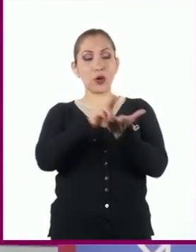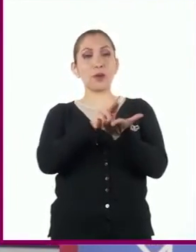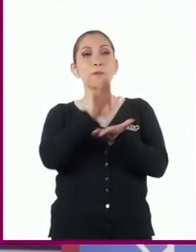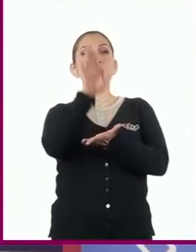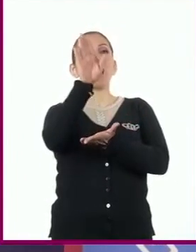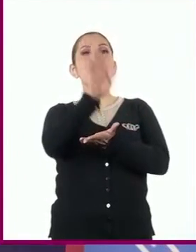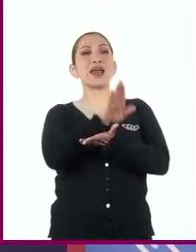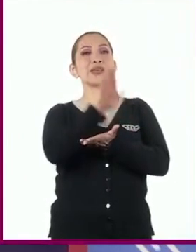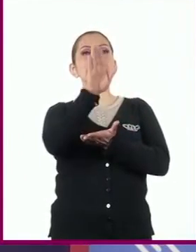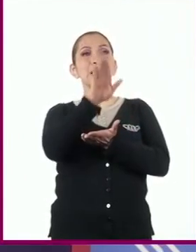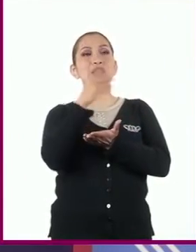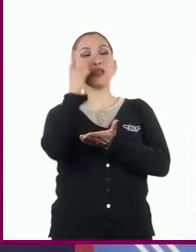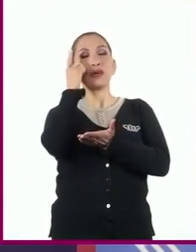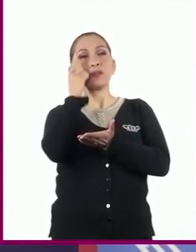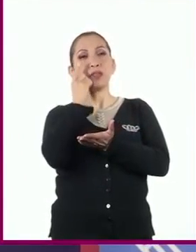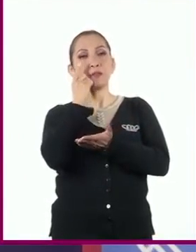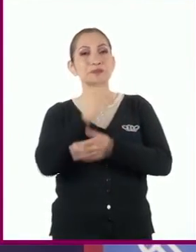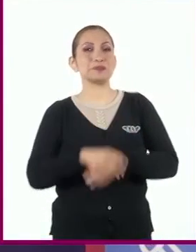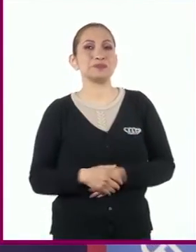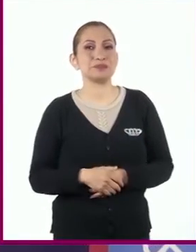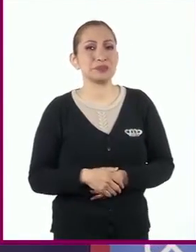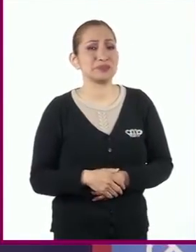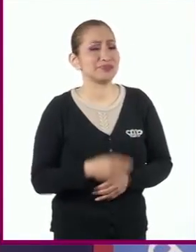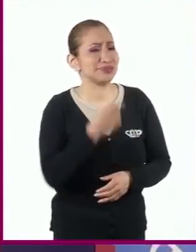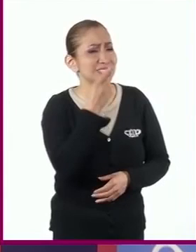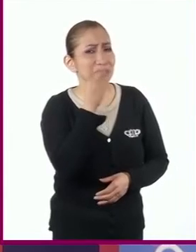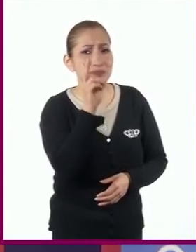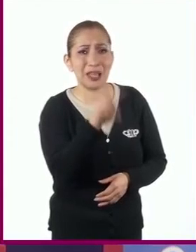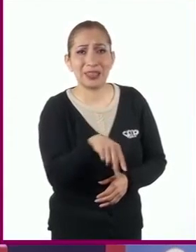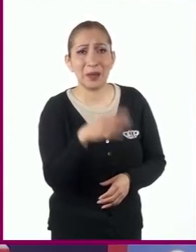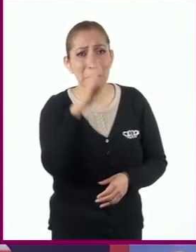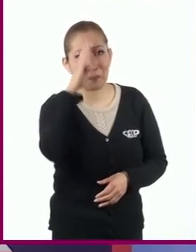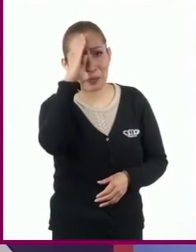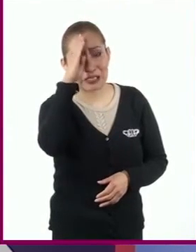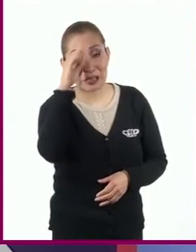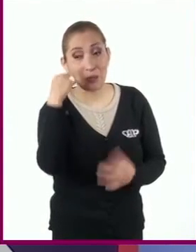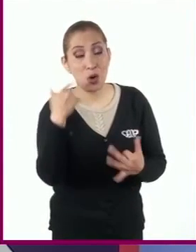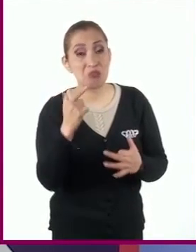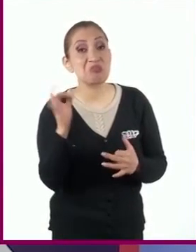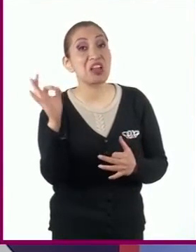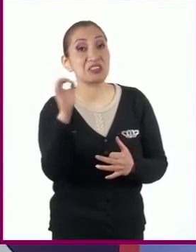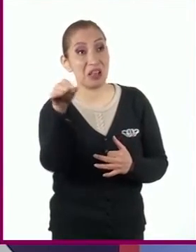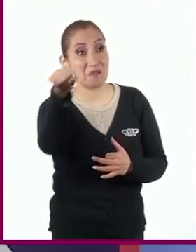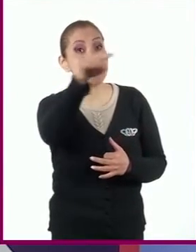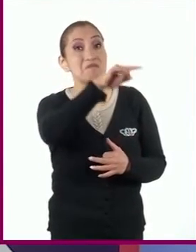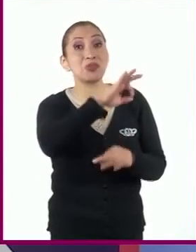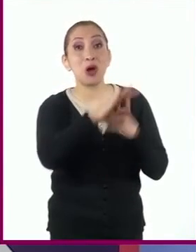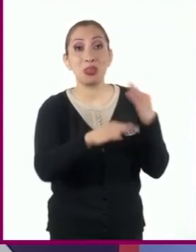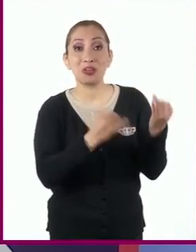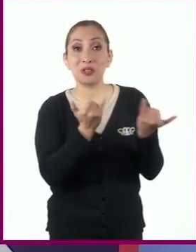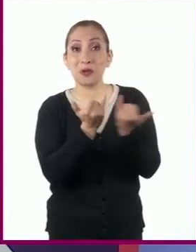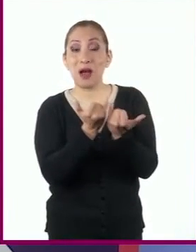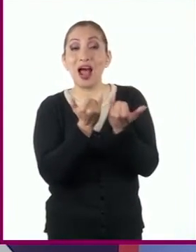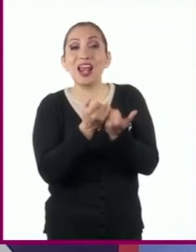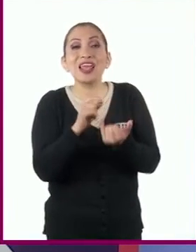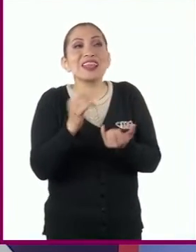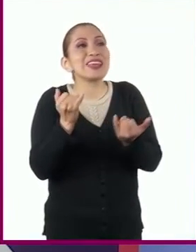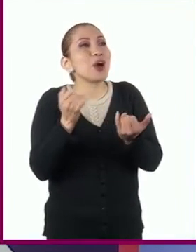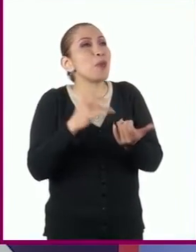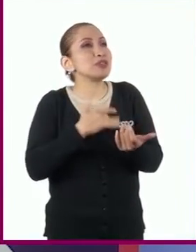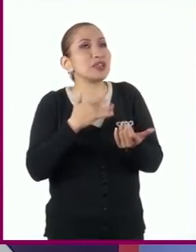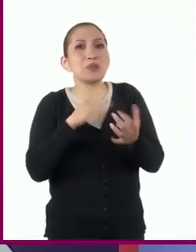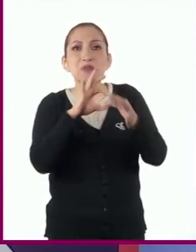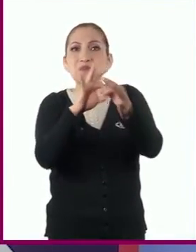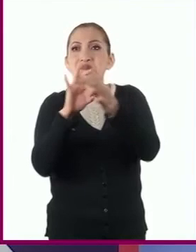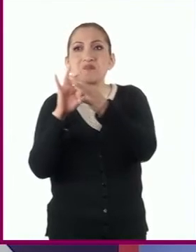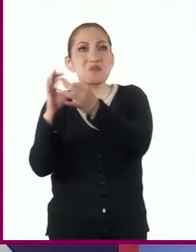impresión de que está dormido. Insisto en que son pensamientos que tal vez tengamos todos. Son sentimientos